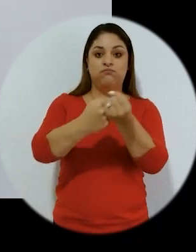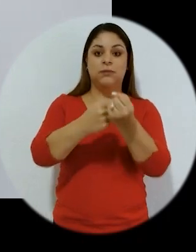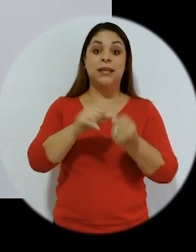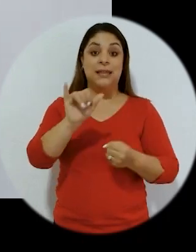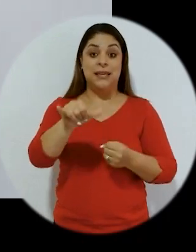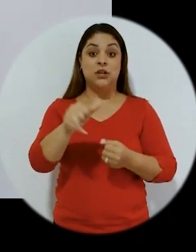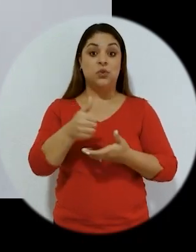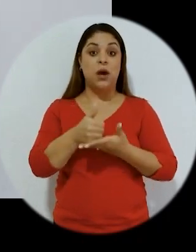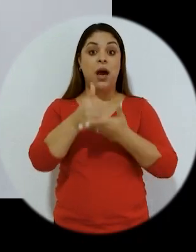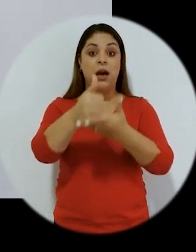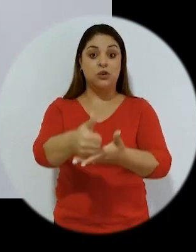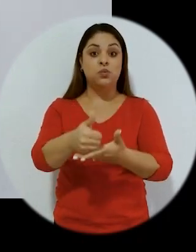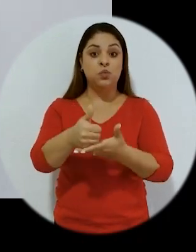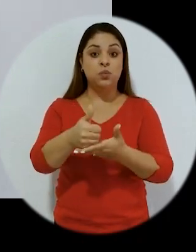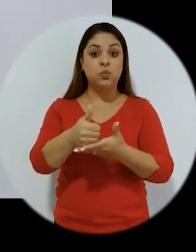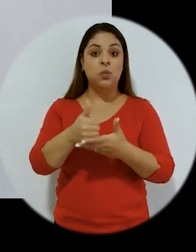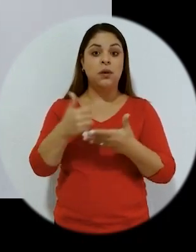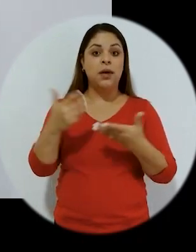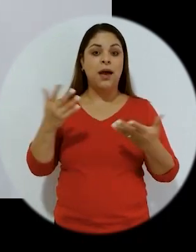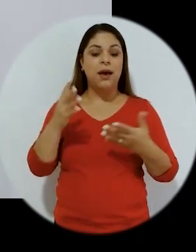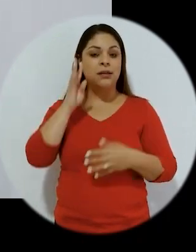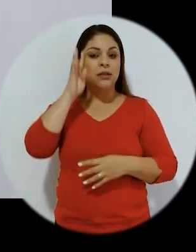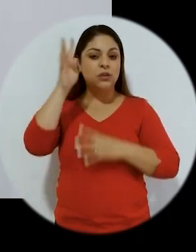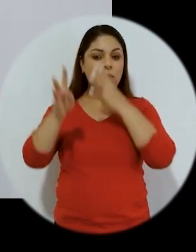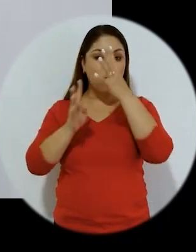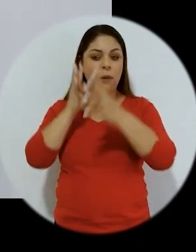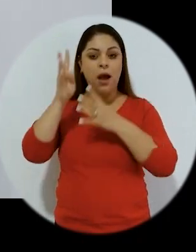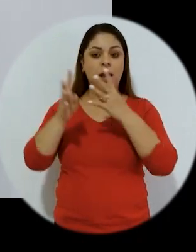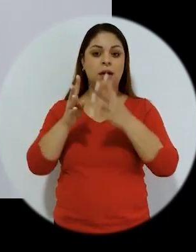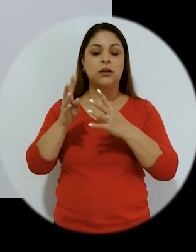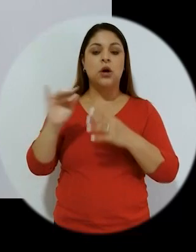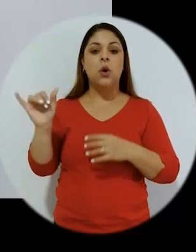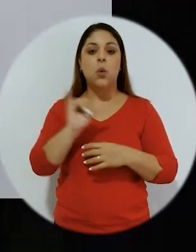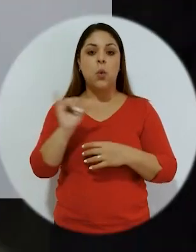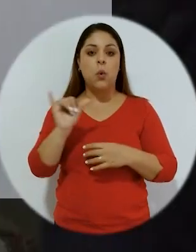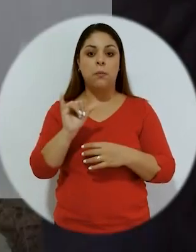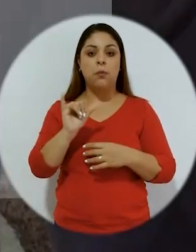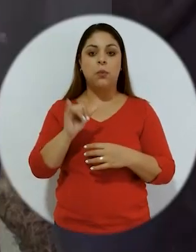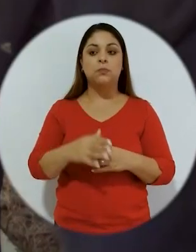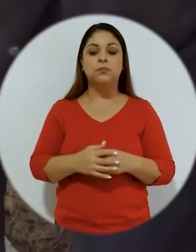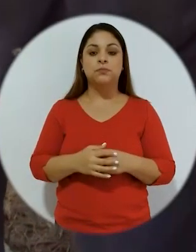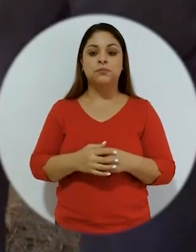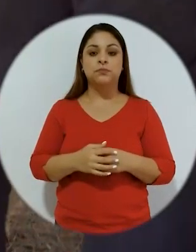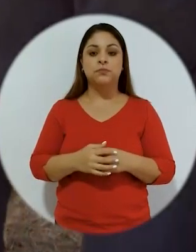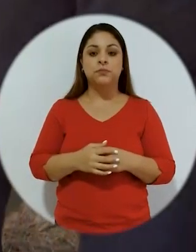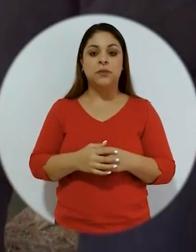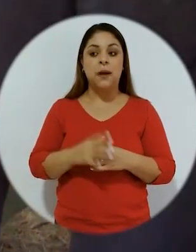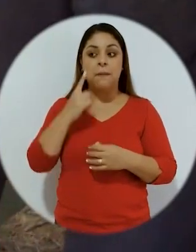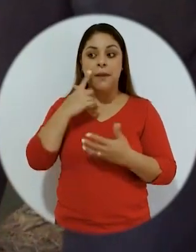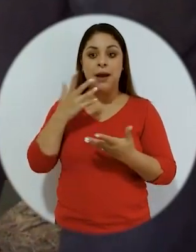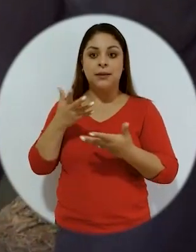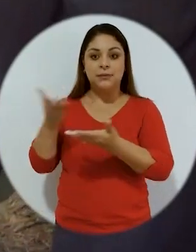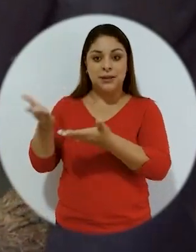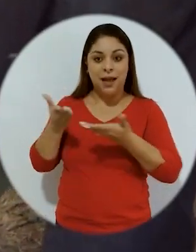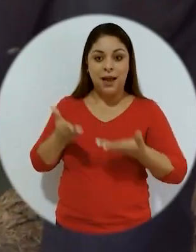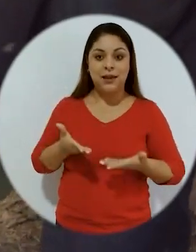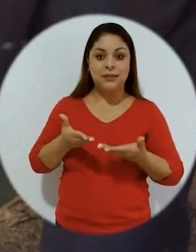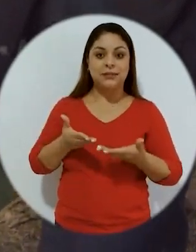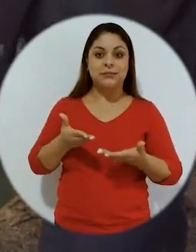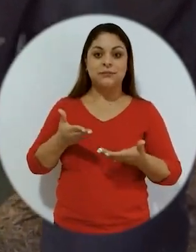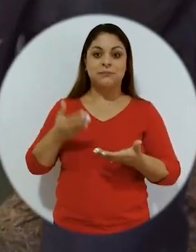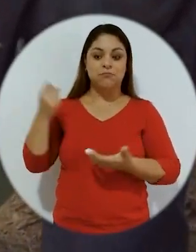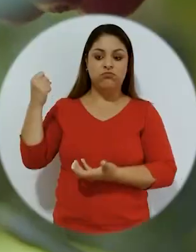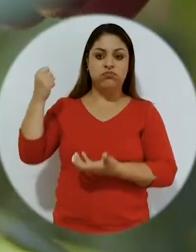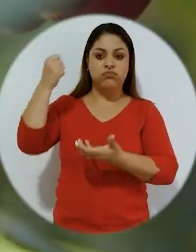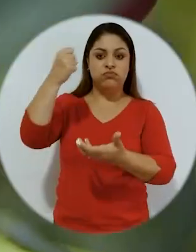también nos permite, desde un punto de vista de innovación, posicionarnos como punto de lanza para atraer inversión hacia